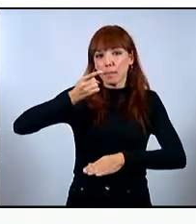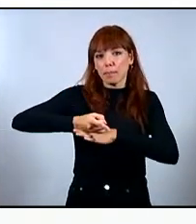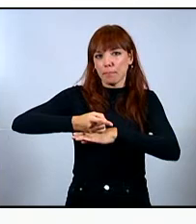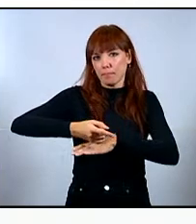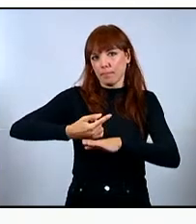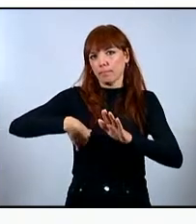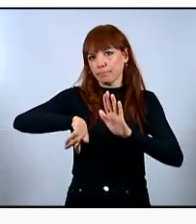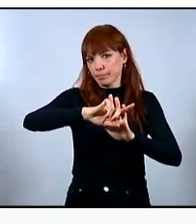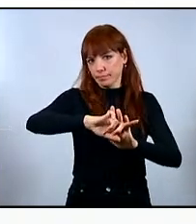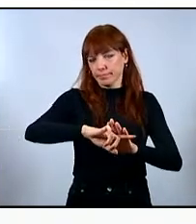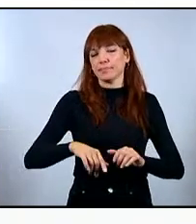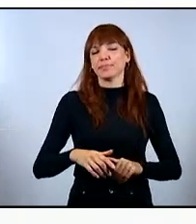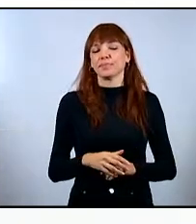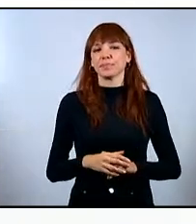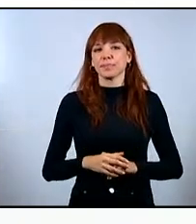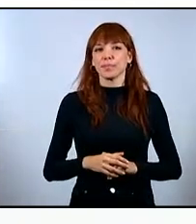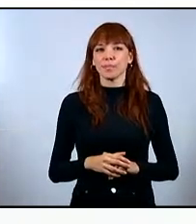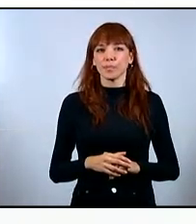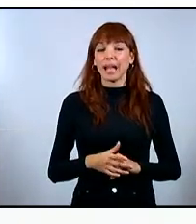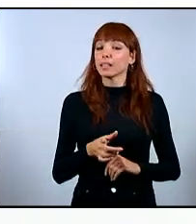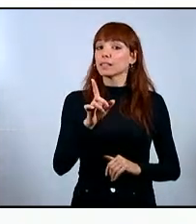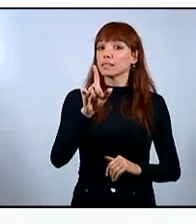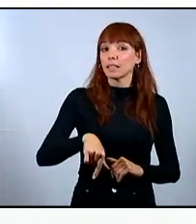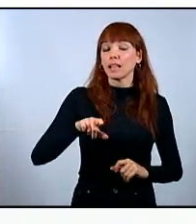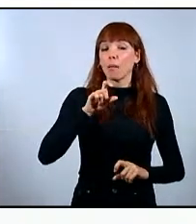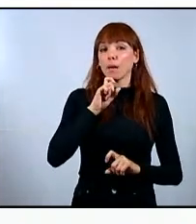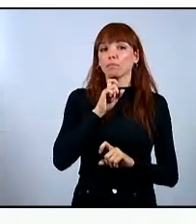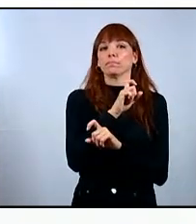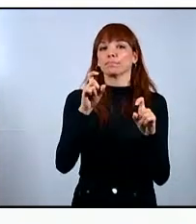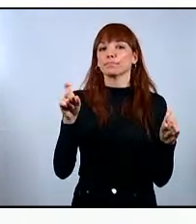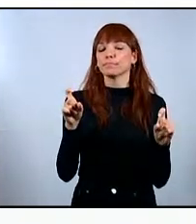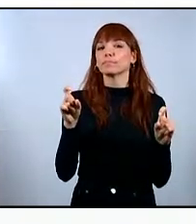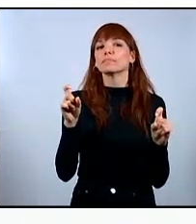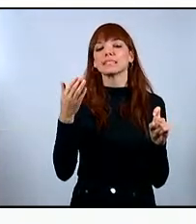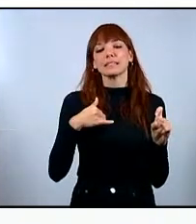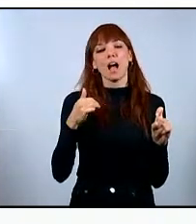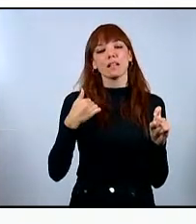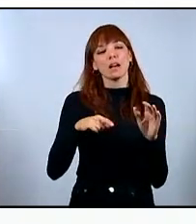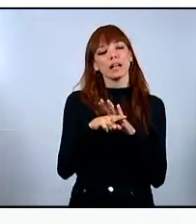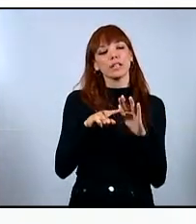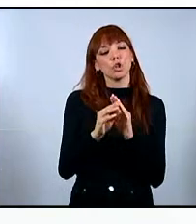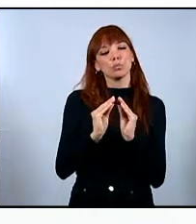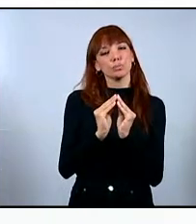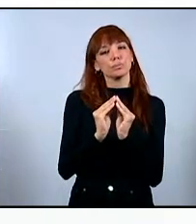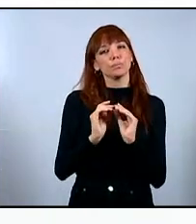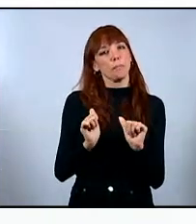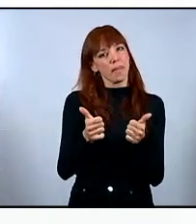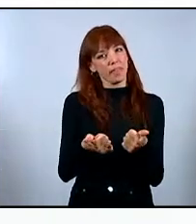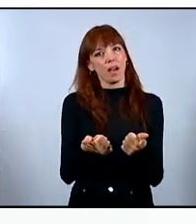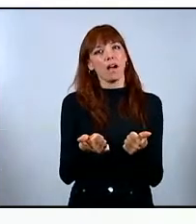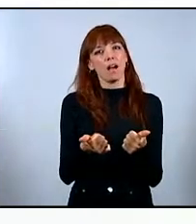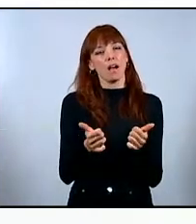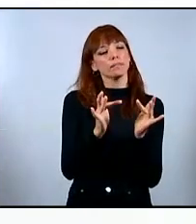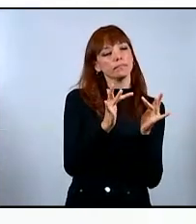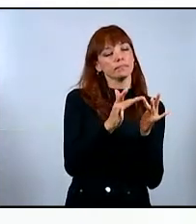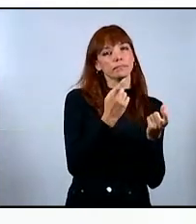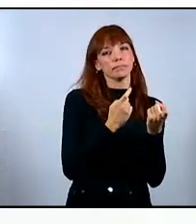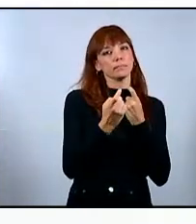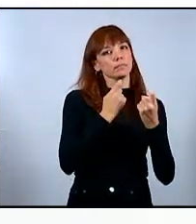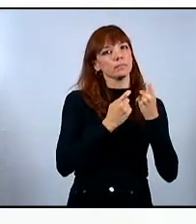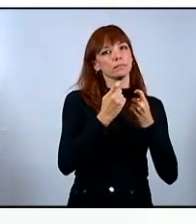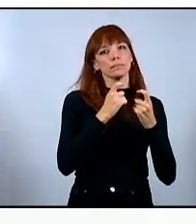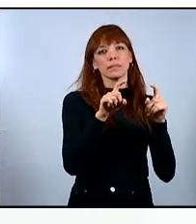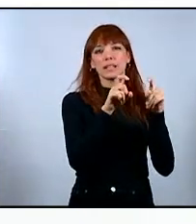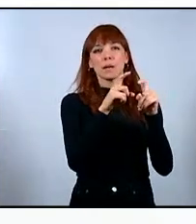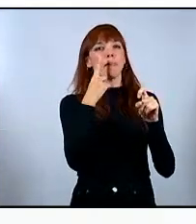aplicación. Asimismo, quisiera anunciarles que hemos iniciado ya las gestiones necesarias con las entidades financieras